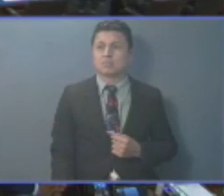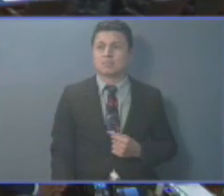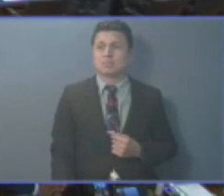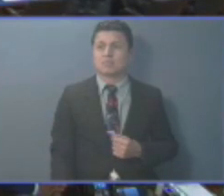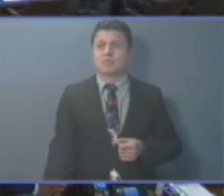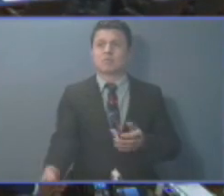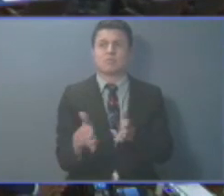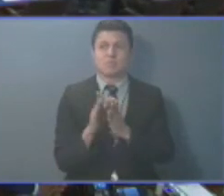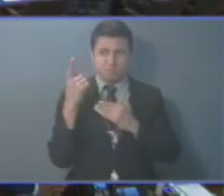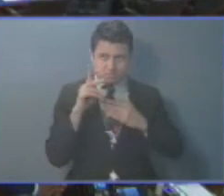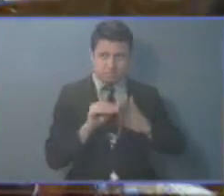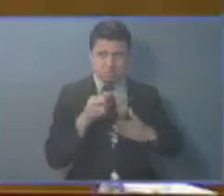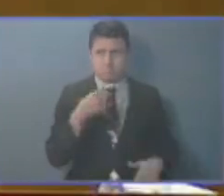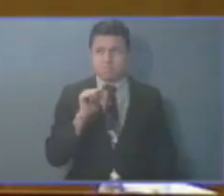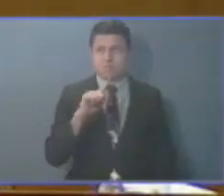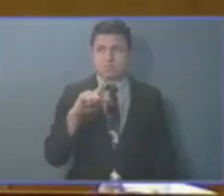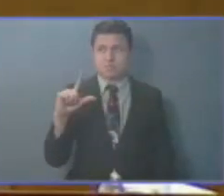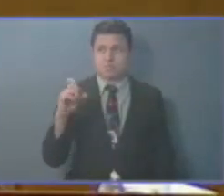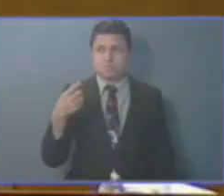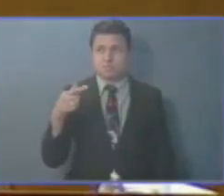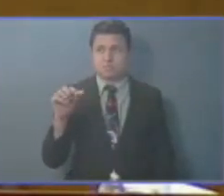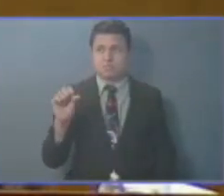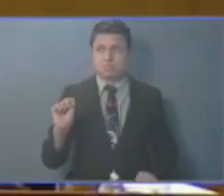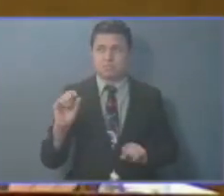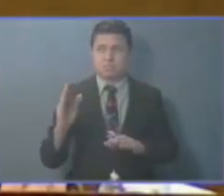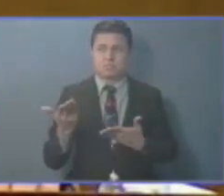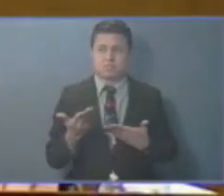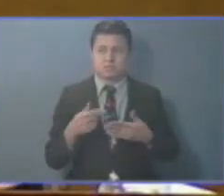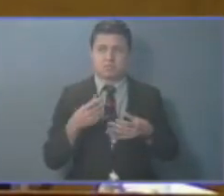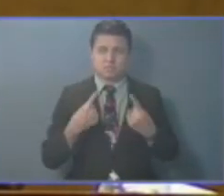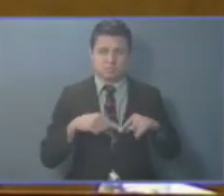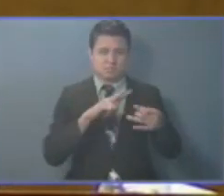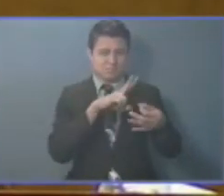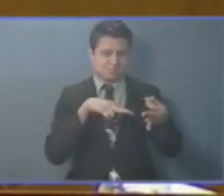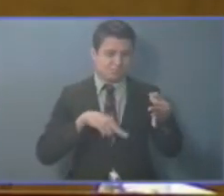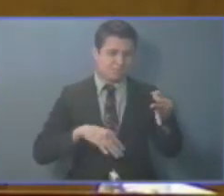Gracias. Le pido al diputado Gallegos que por favor siga dándole la lectura.